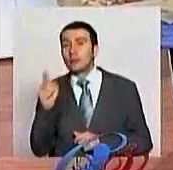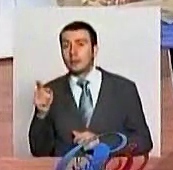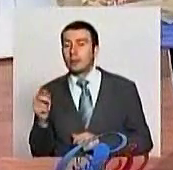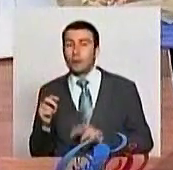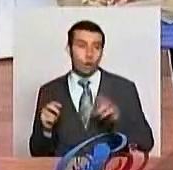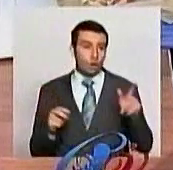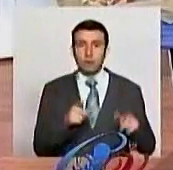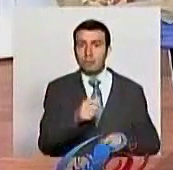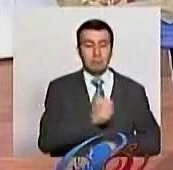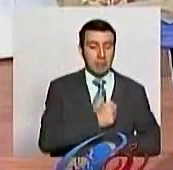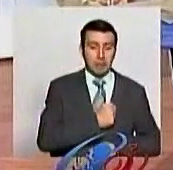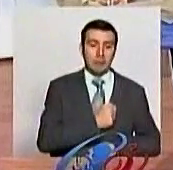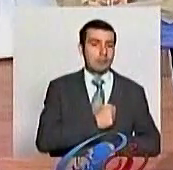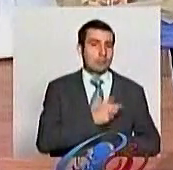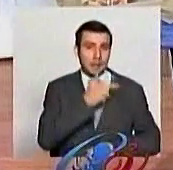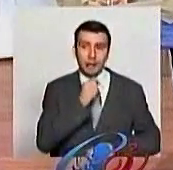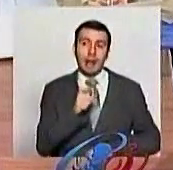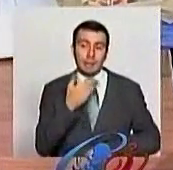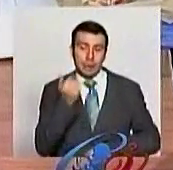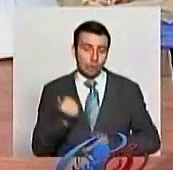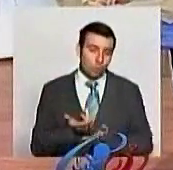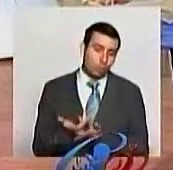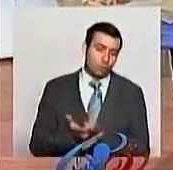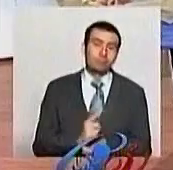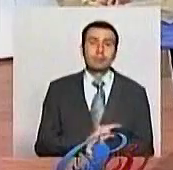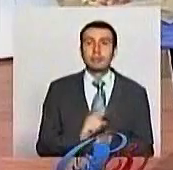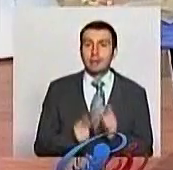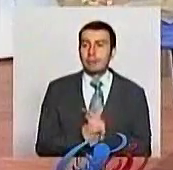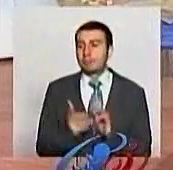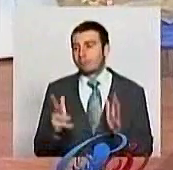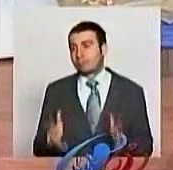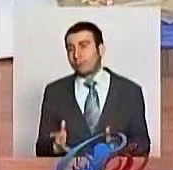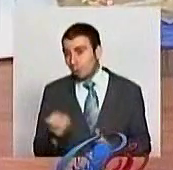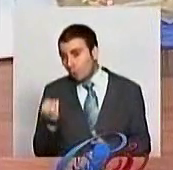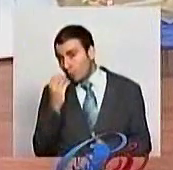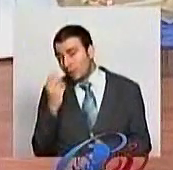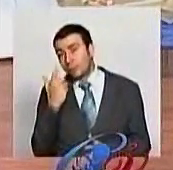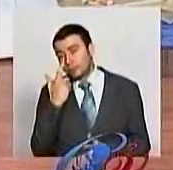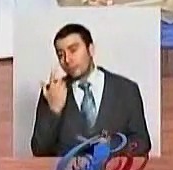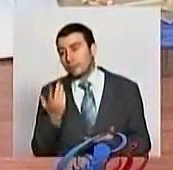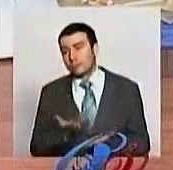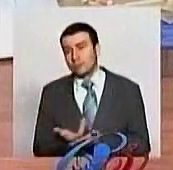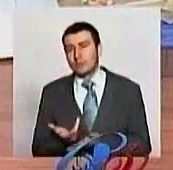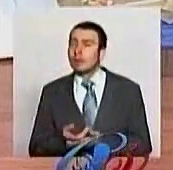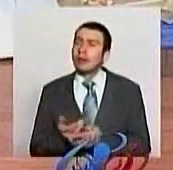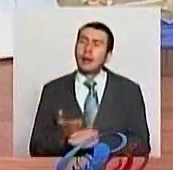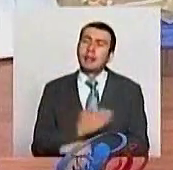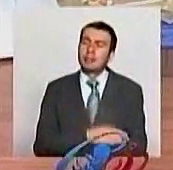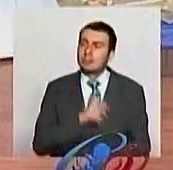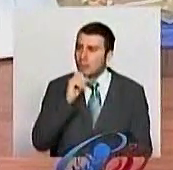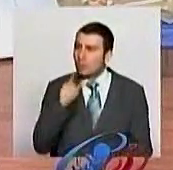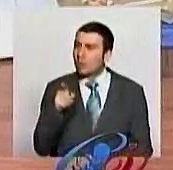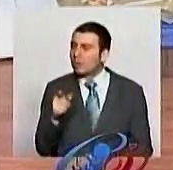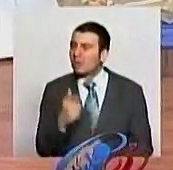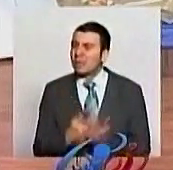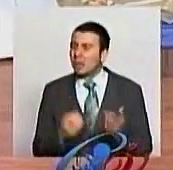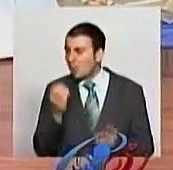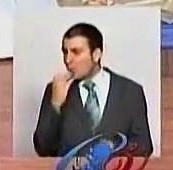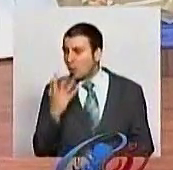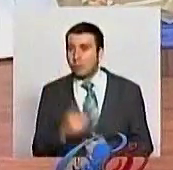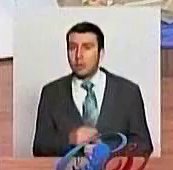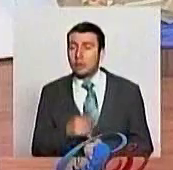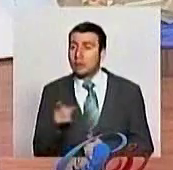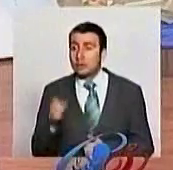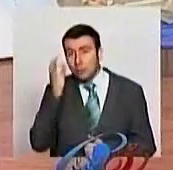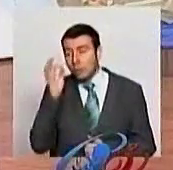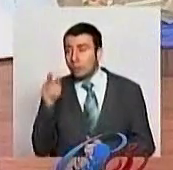produce taquicardia, por ejemplo. Entonces es muy importante preguntarle al paciente qué come, si el paciente es